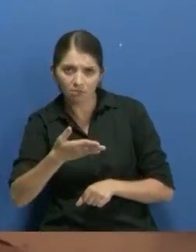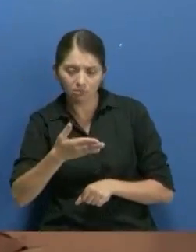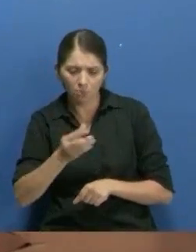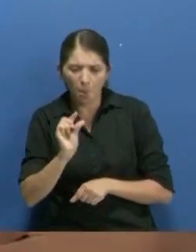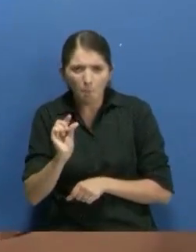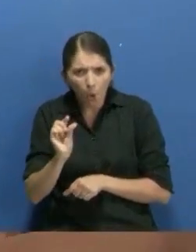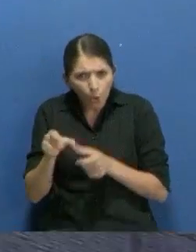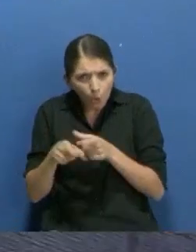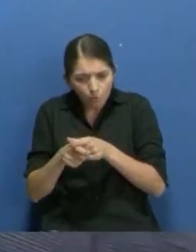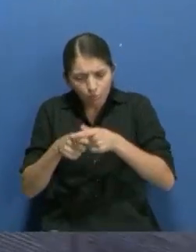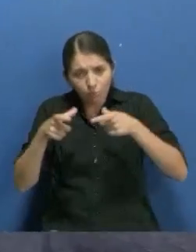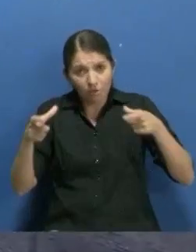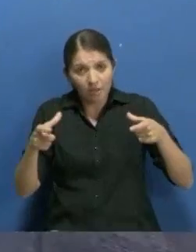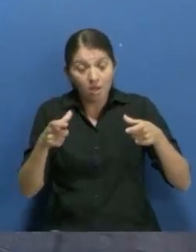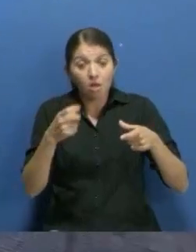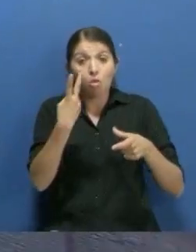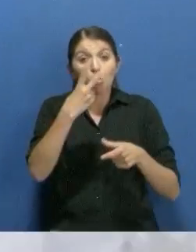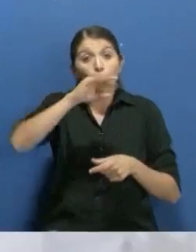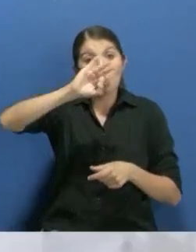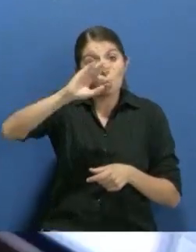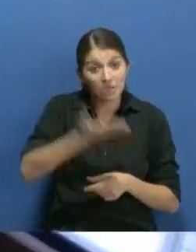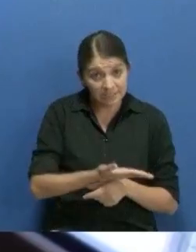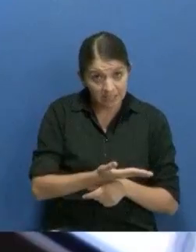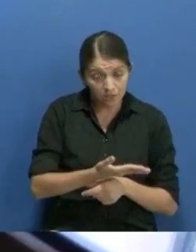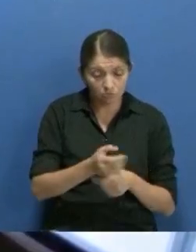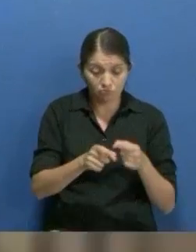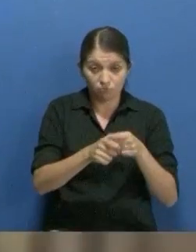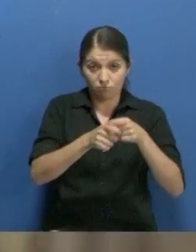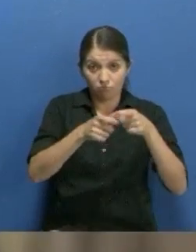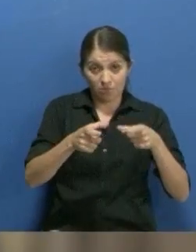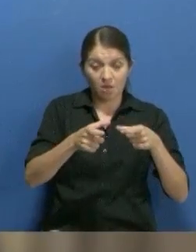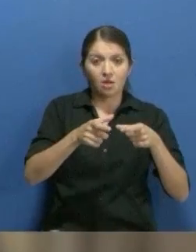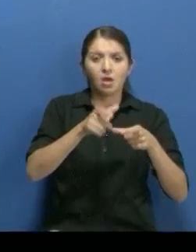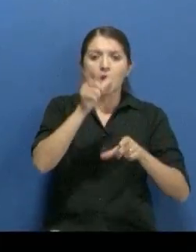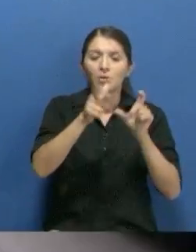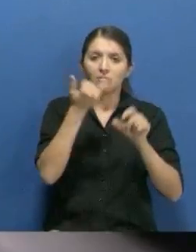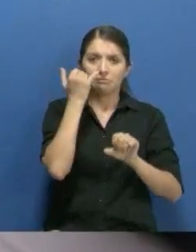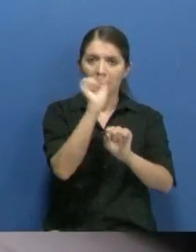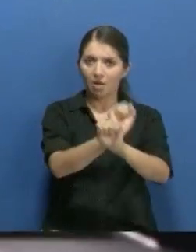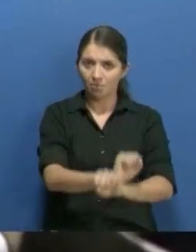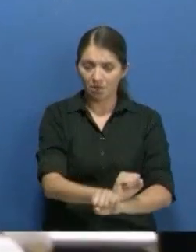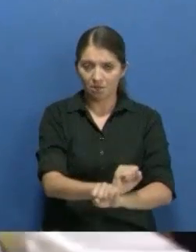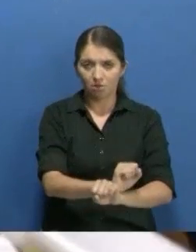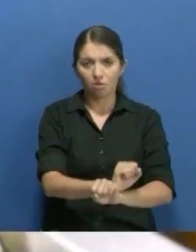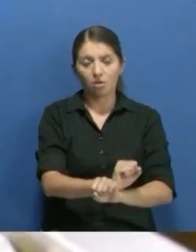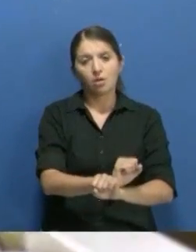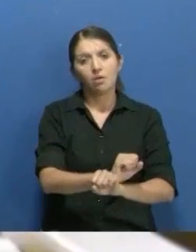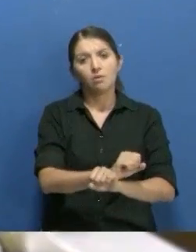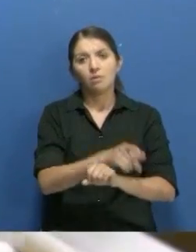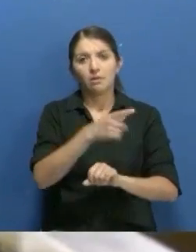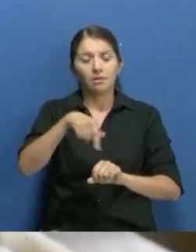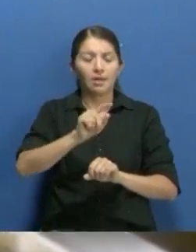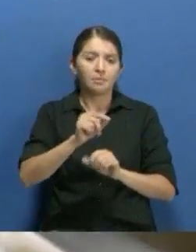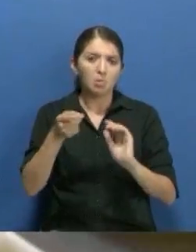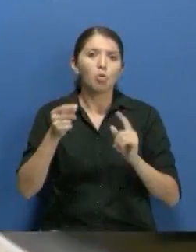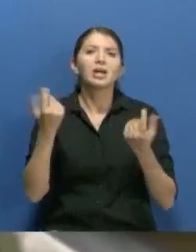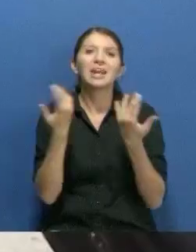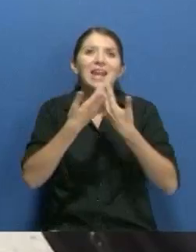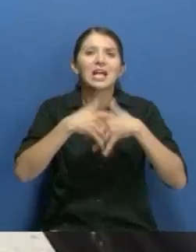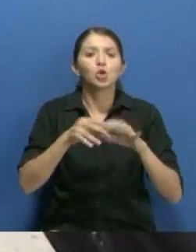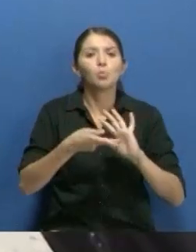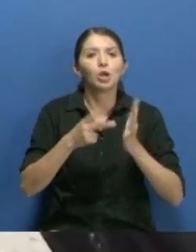humanos ilegales. Lo que hay personas en distinta situación migratoria. Y a estas personas que tienen una situación de antecedentes